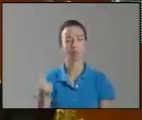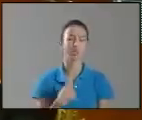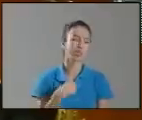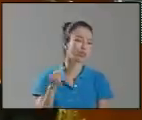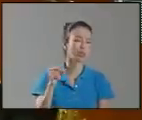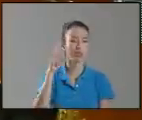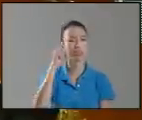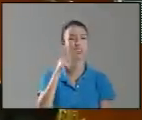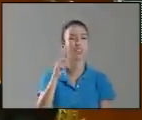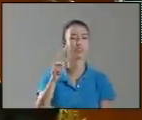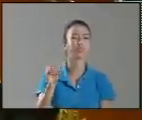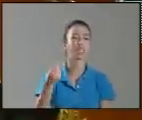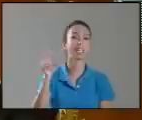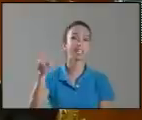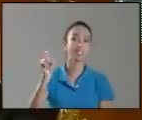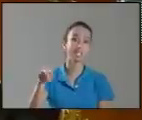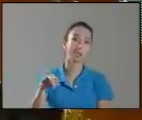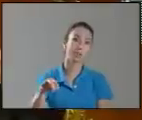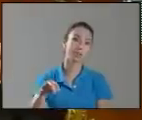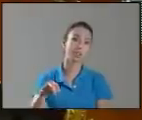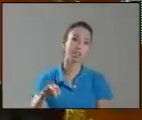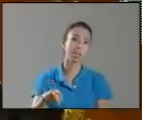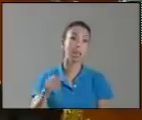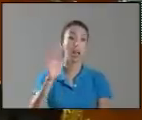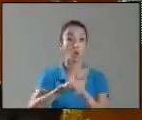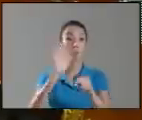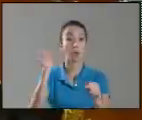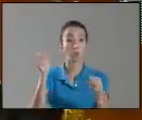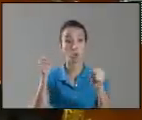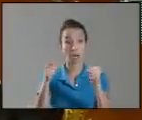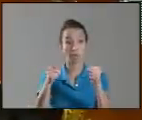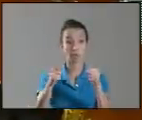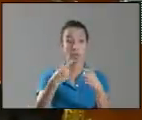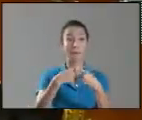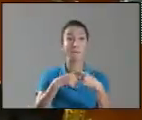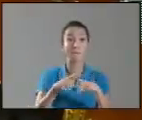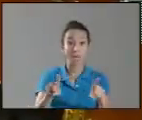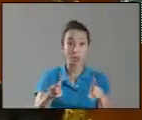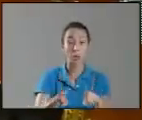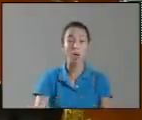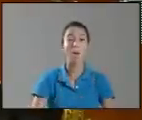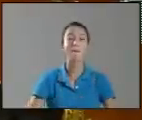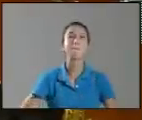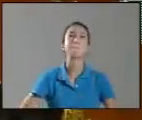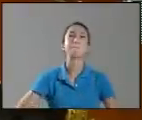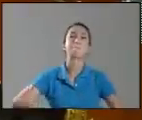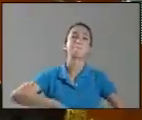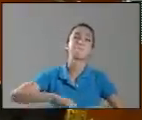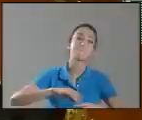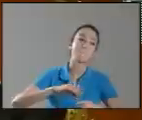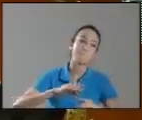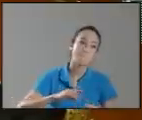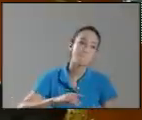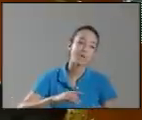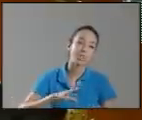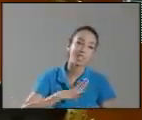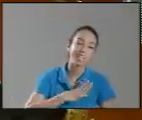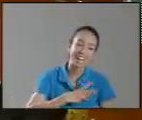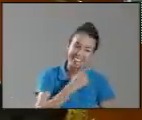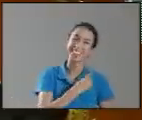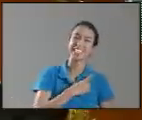sabiendo que no es así, que no lo vamos a cumplir. Porque yo no digo, hermano, que